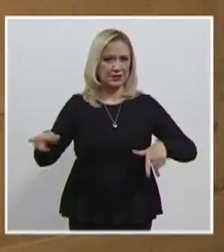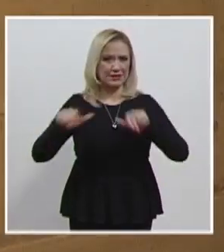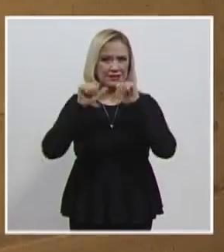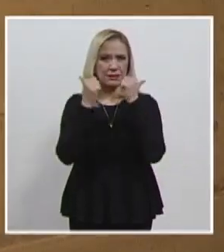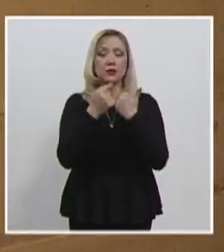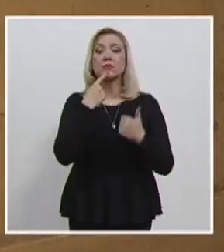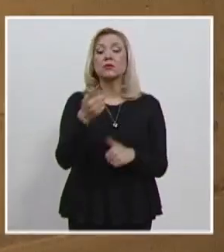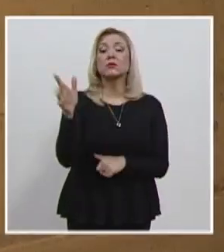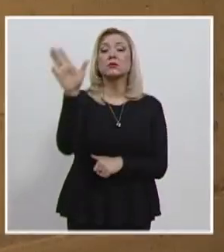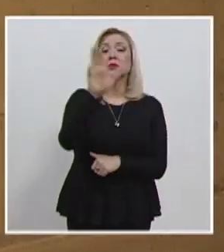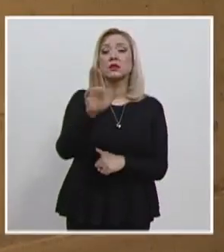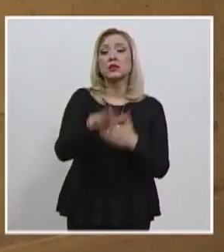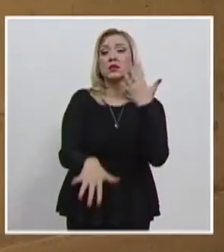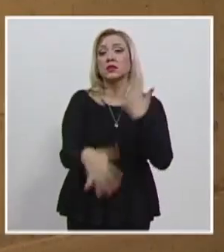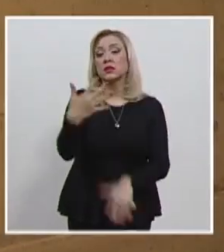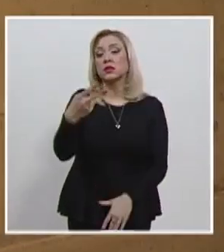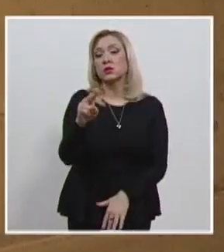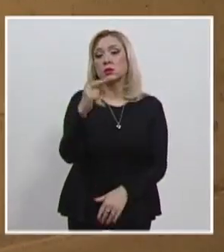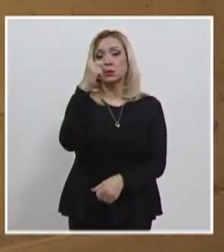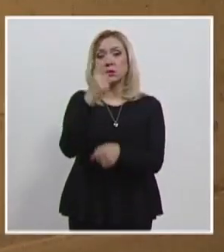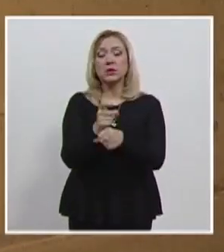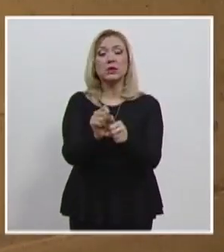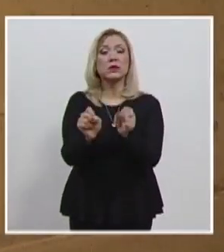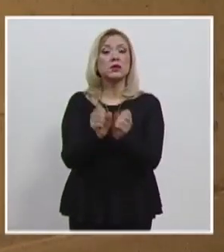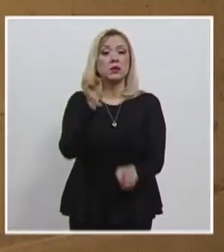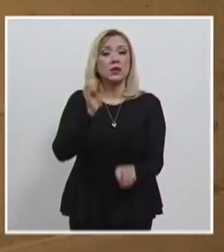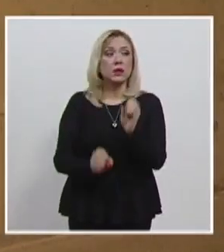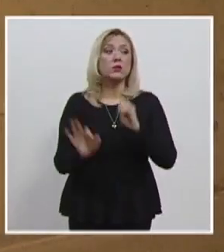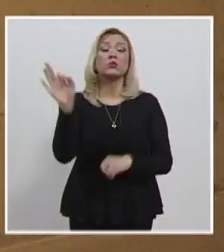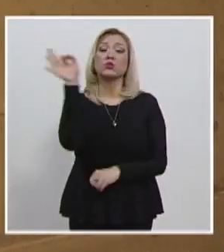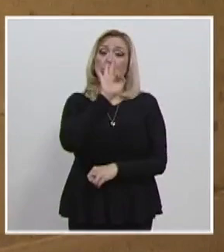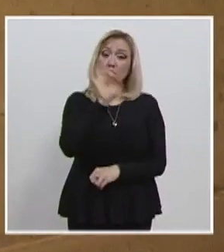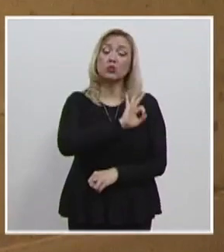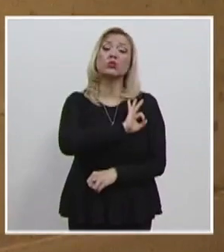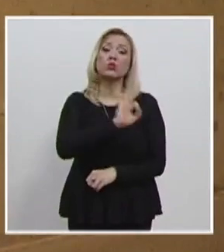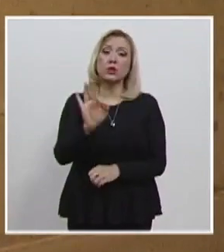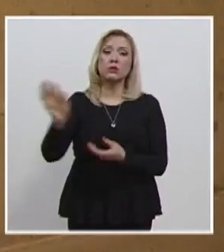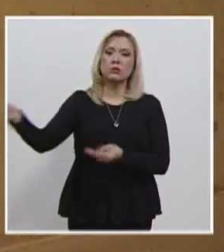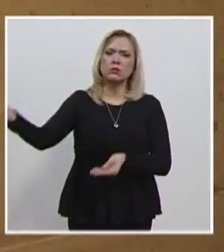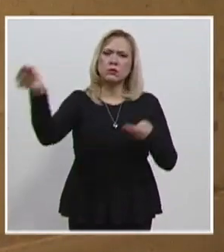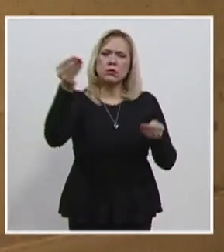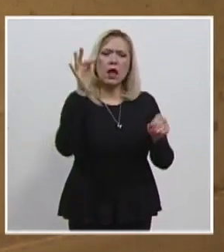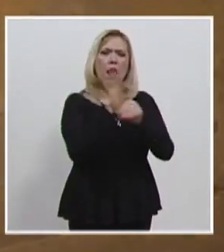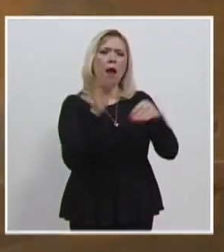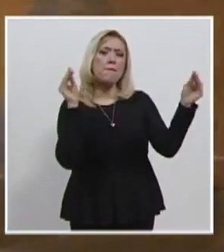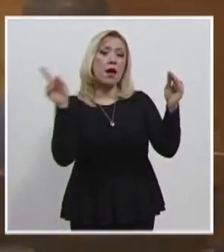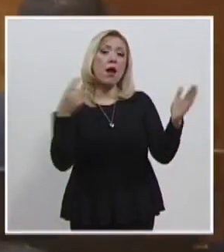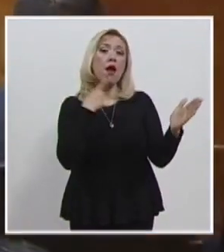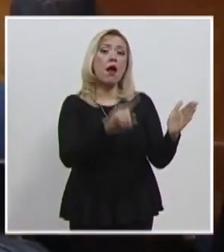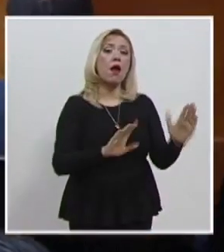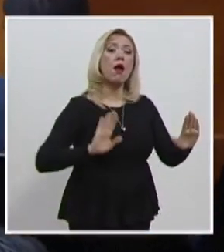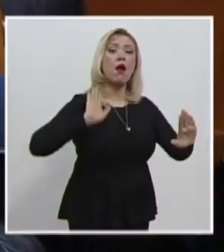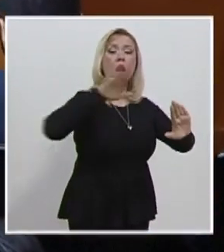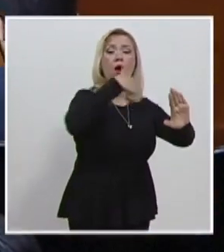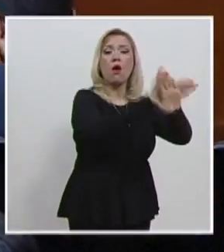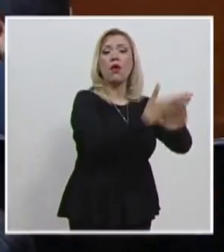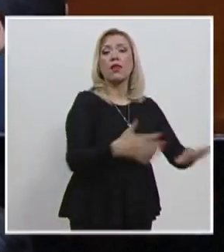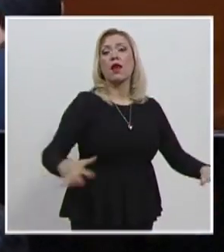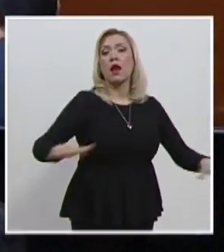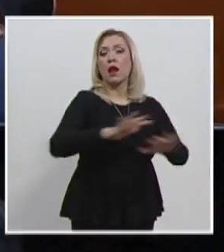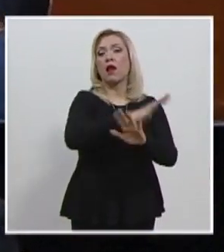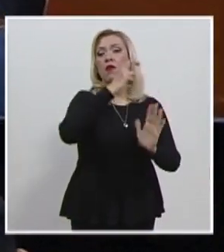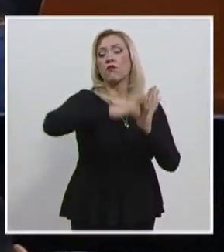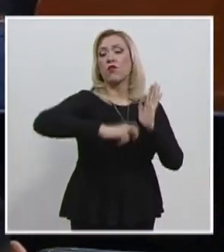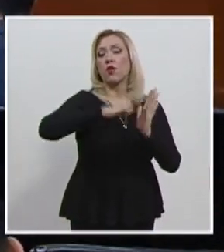15 de noviembre la primera sala de la corte podría analizar y resolver el amparo que promovió en contra de la Reforma a la